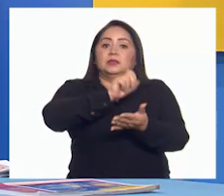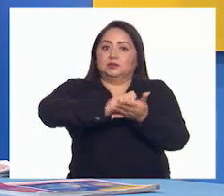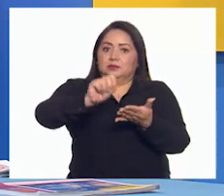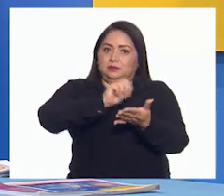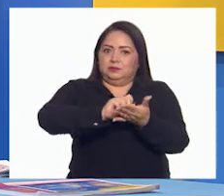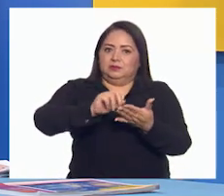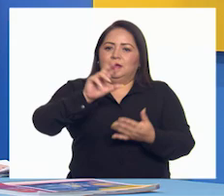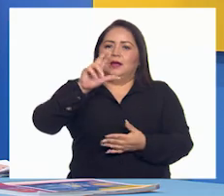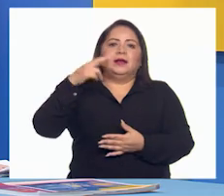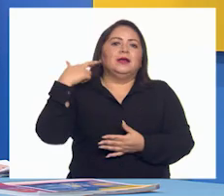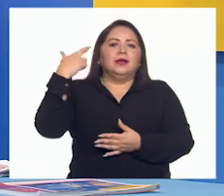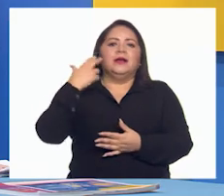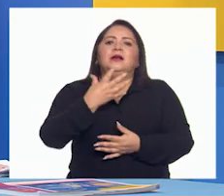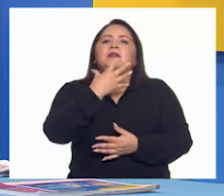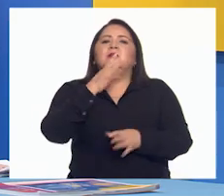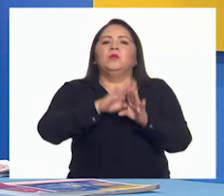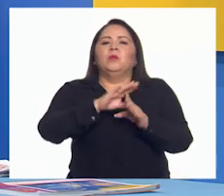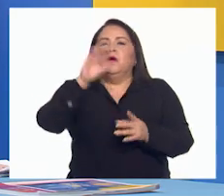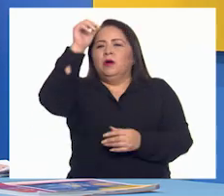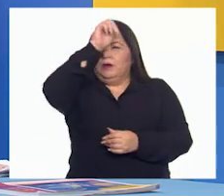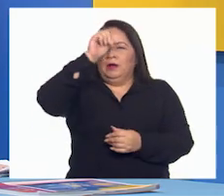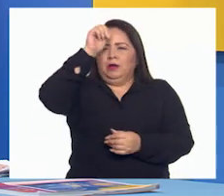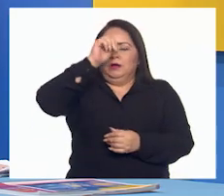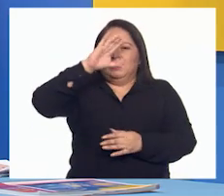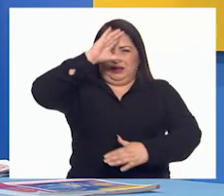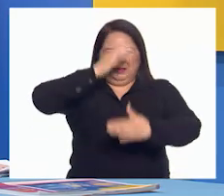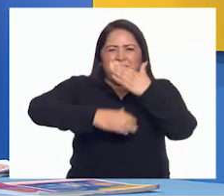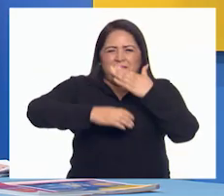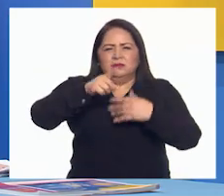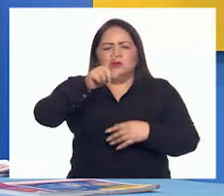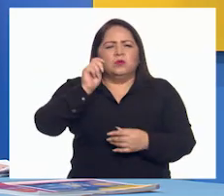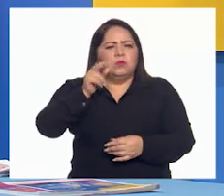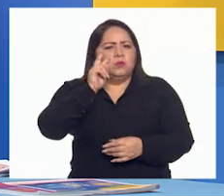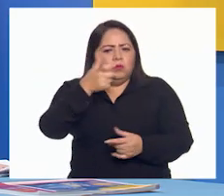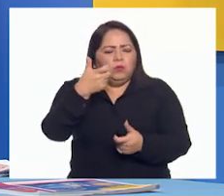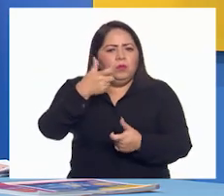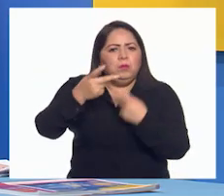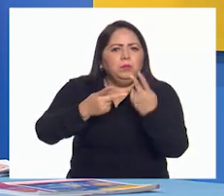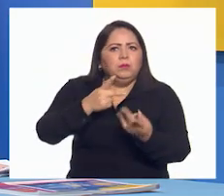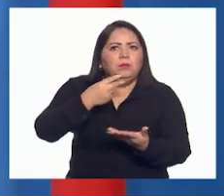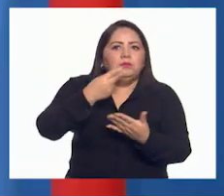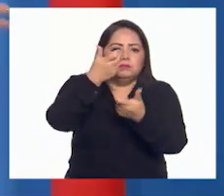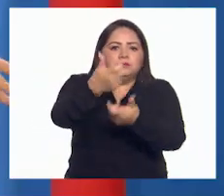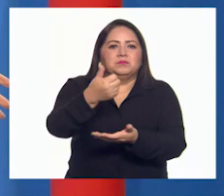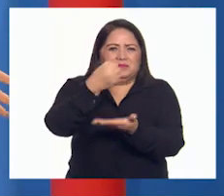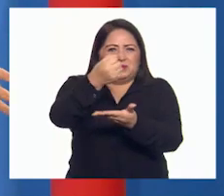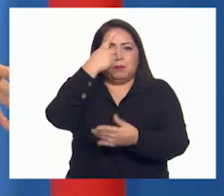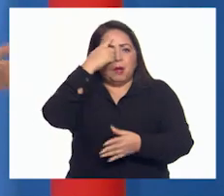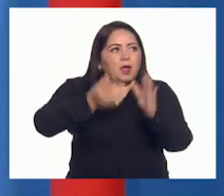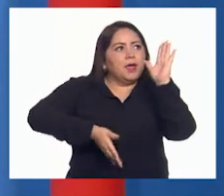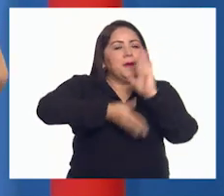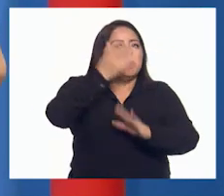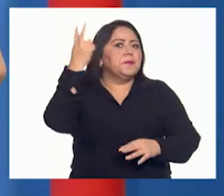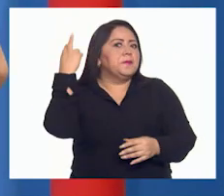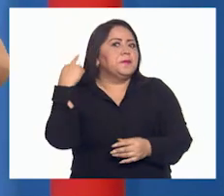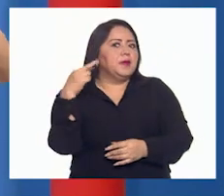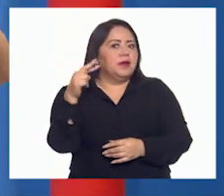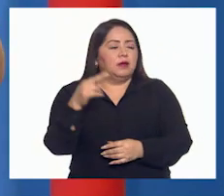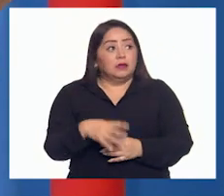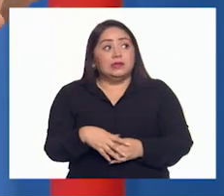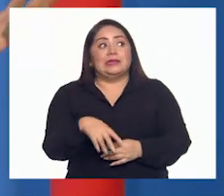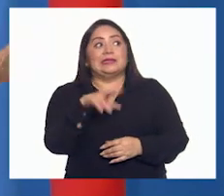de los Reyes Católicos, el cual, como recordarán, prestó dinero para financiar el viaje. Así es, Jenny. ¿Te imaginas